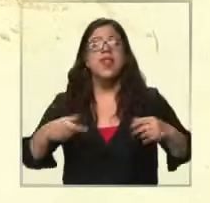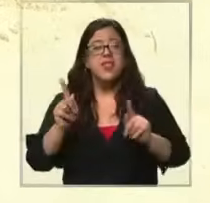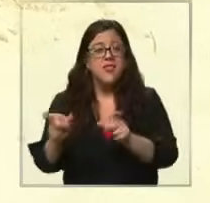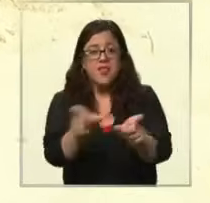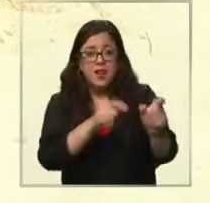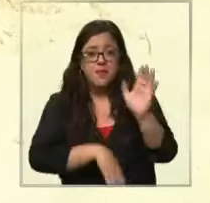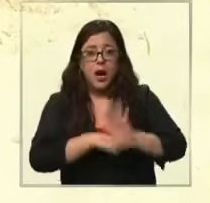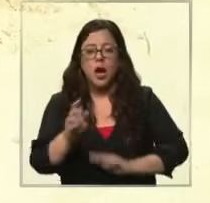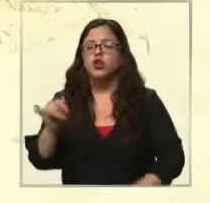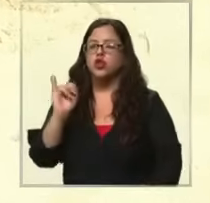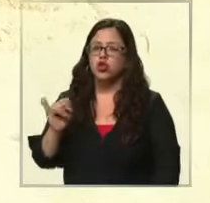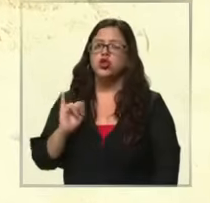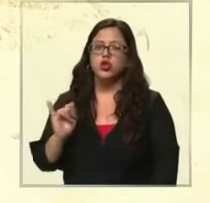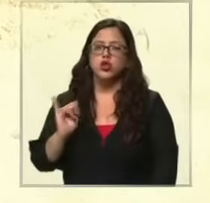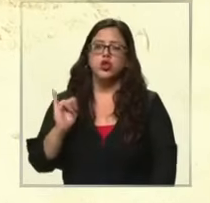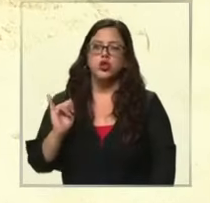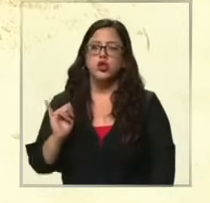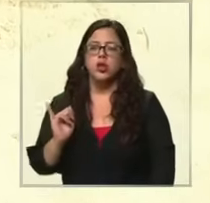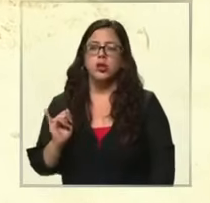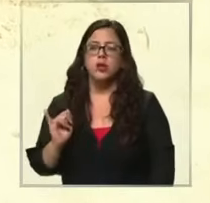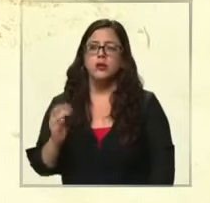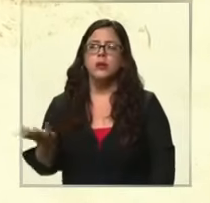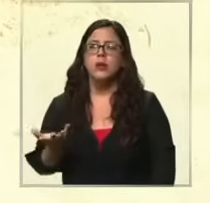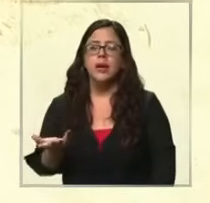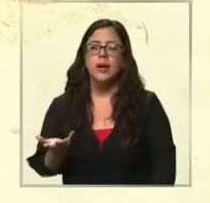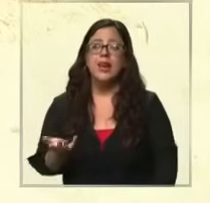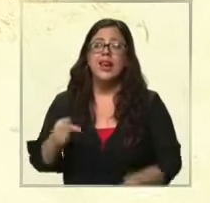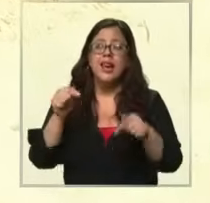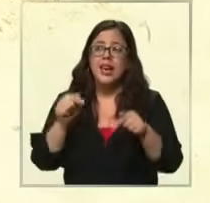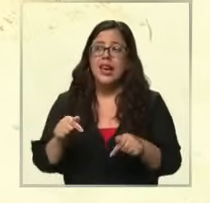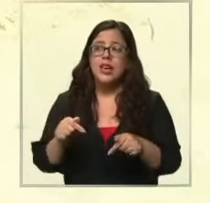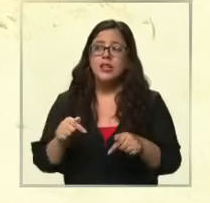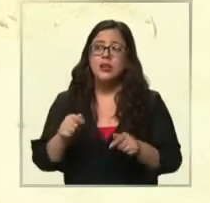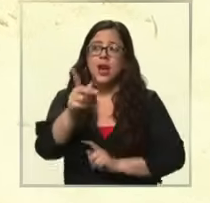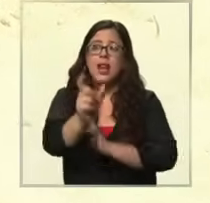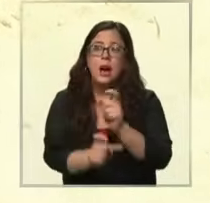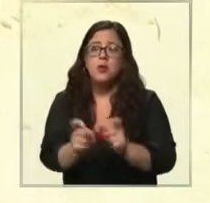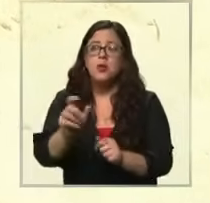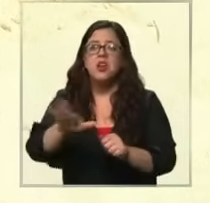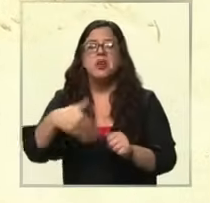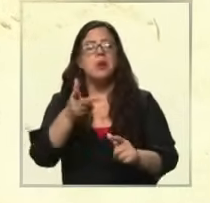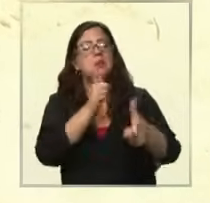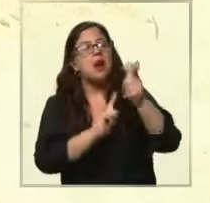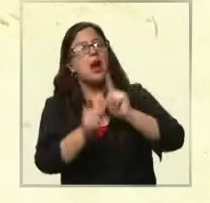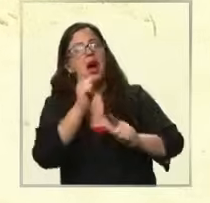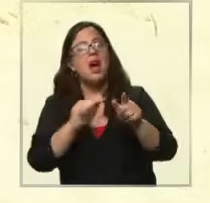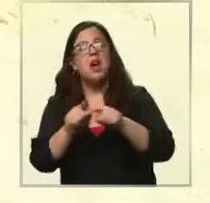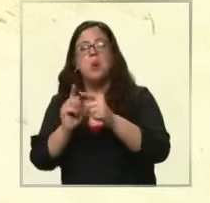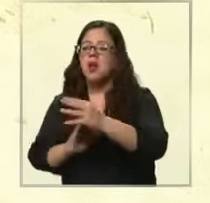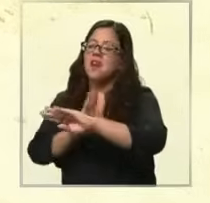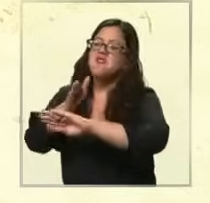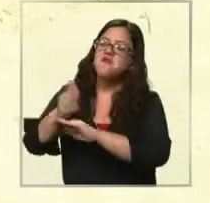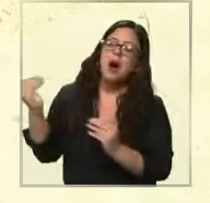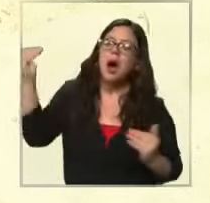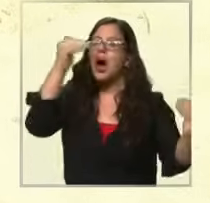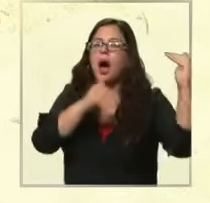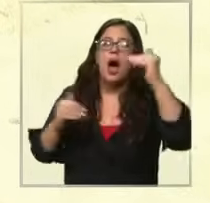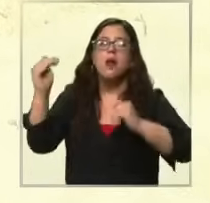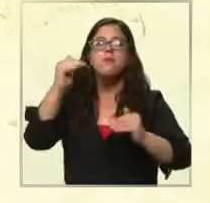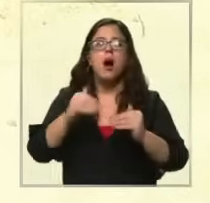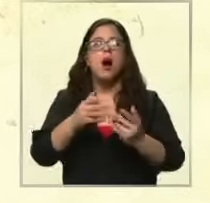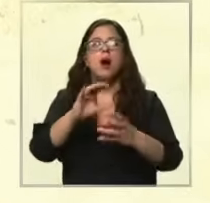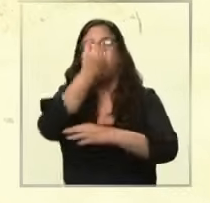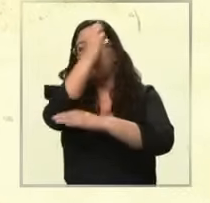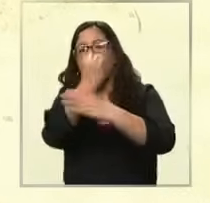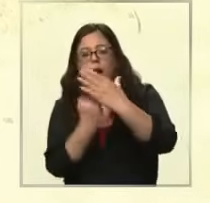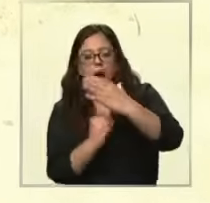fiscalización? Sí, sí, porque así es que eso le pasa a la gente que después toma, se va al mar y ¿qué le pasa? Se ahogan,